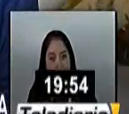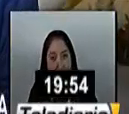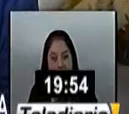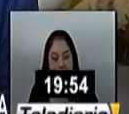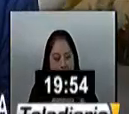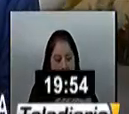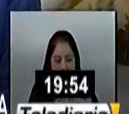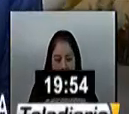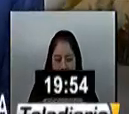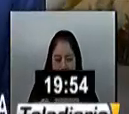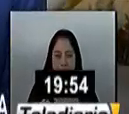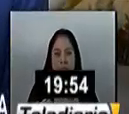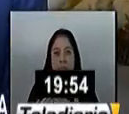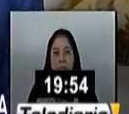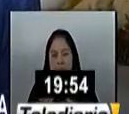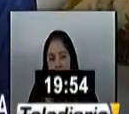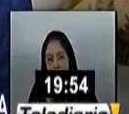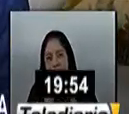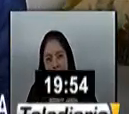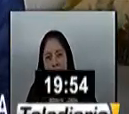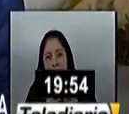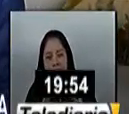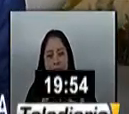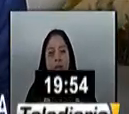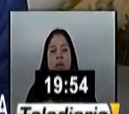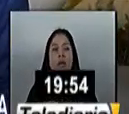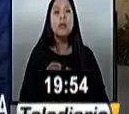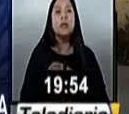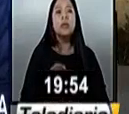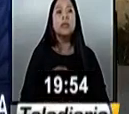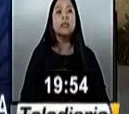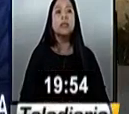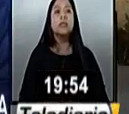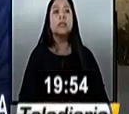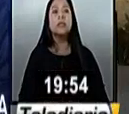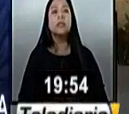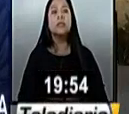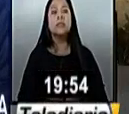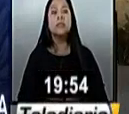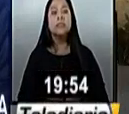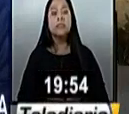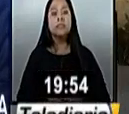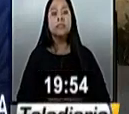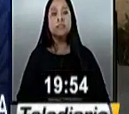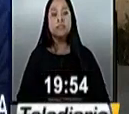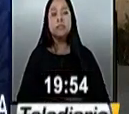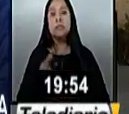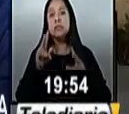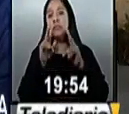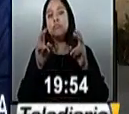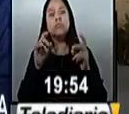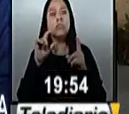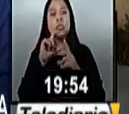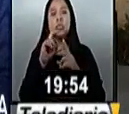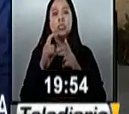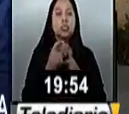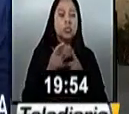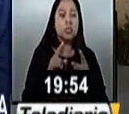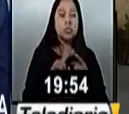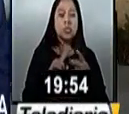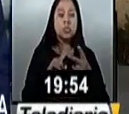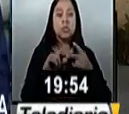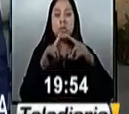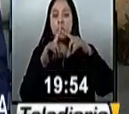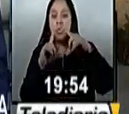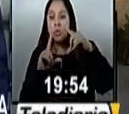más entrañables en lo cultural en lo geográfico en lo